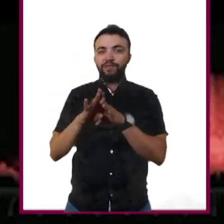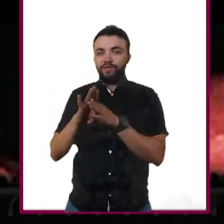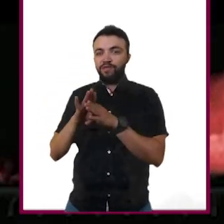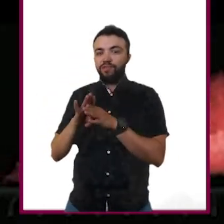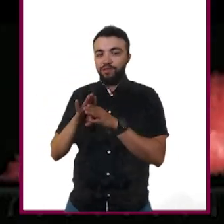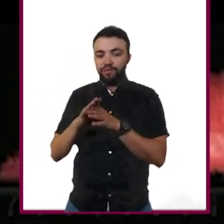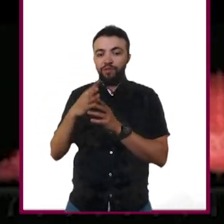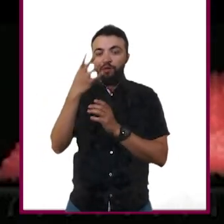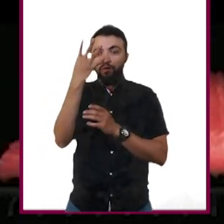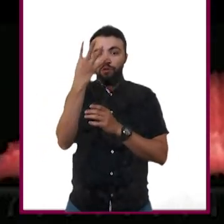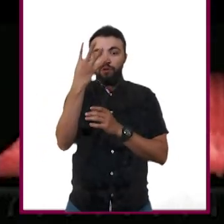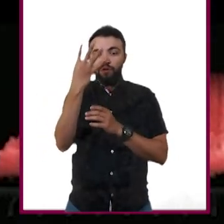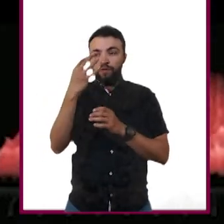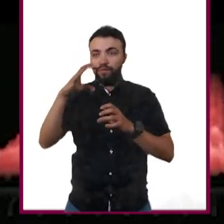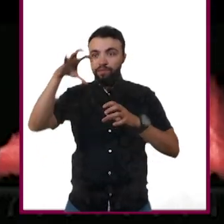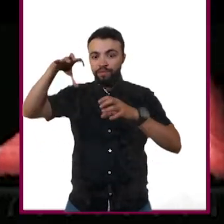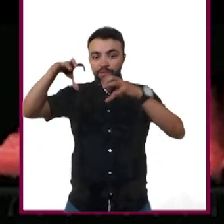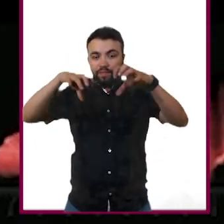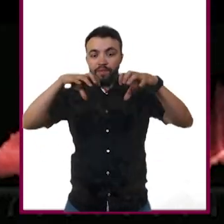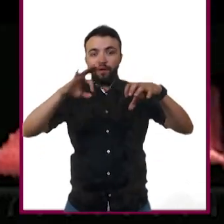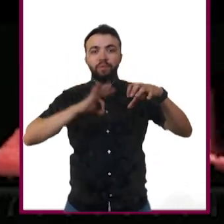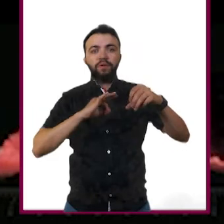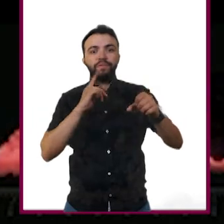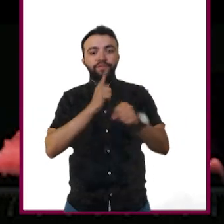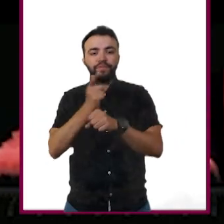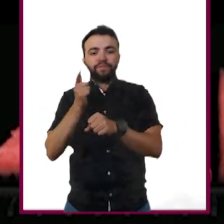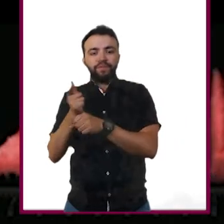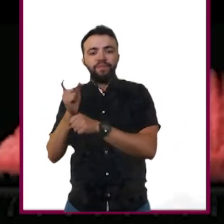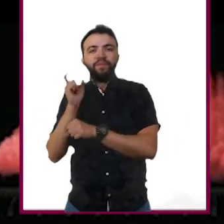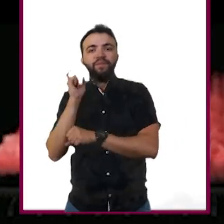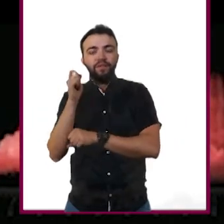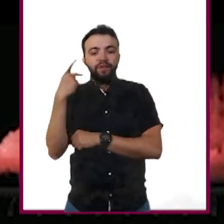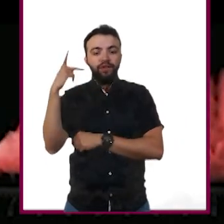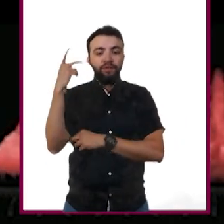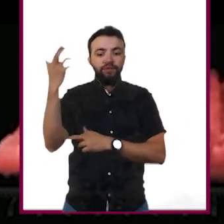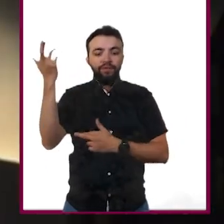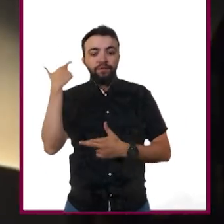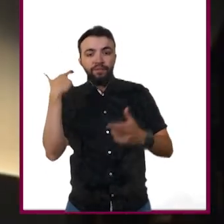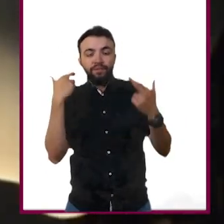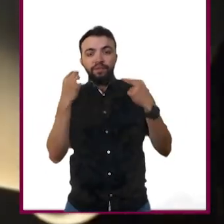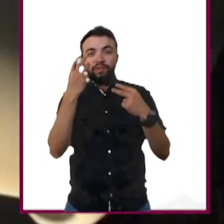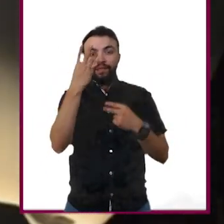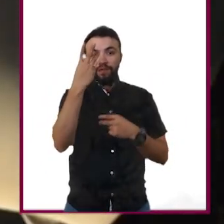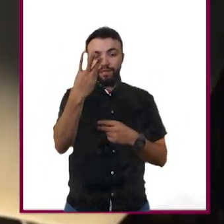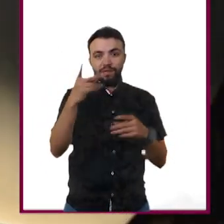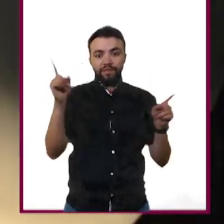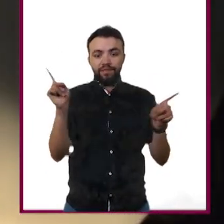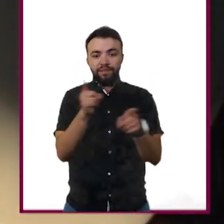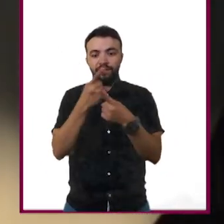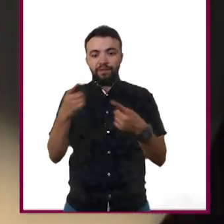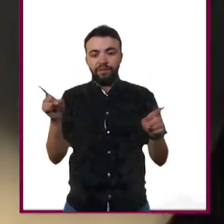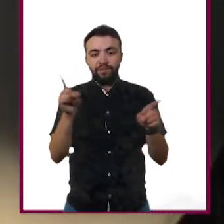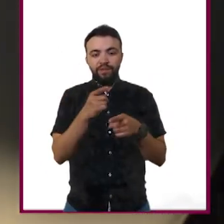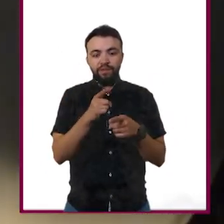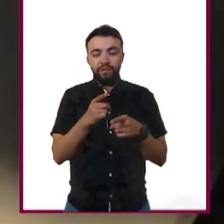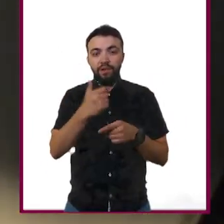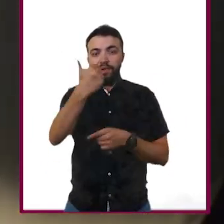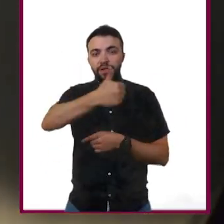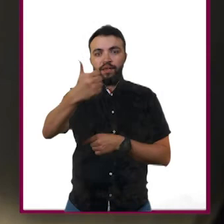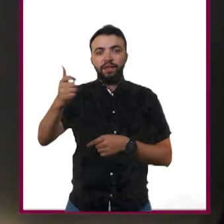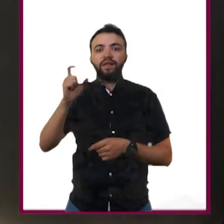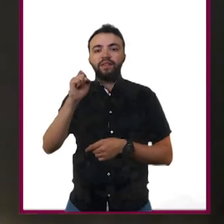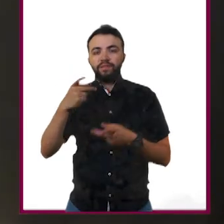los 4 dispositivos que conforman esta obra se pueden encontrar las interpretaciones sonoras de 3 novelas gráficas, realizadas cada una